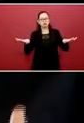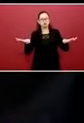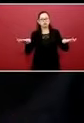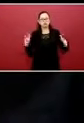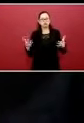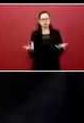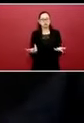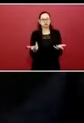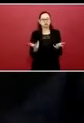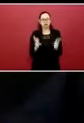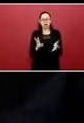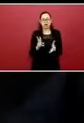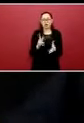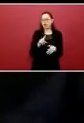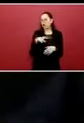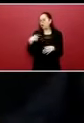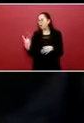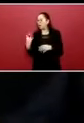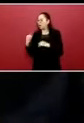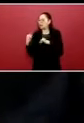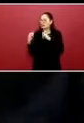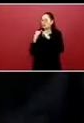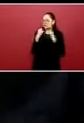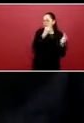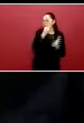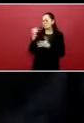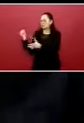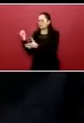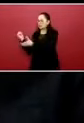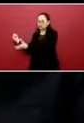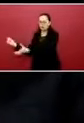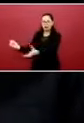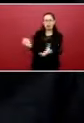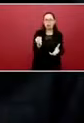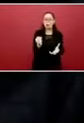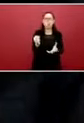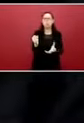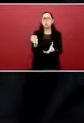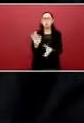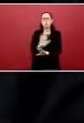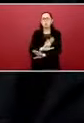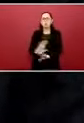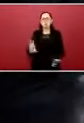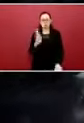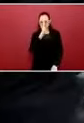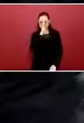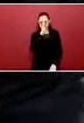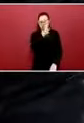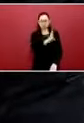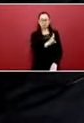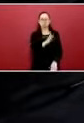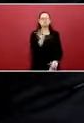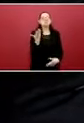aparato administrativo. O sea, no solo es más